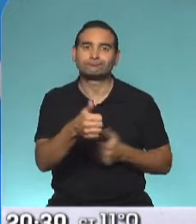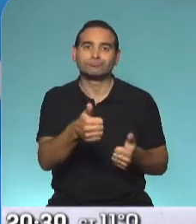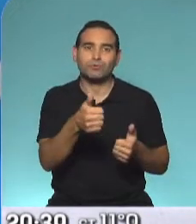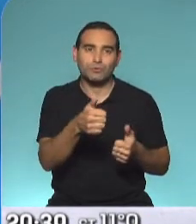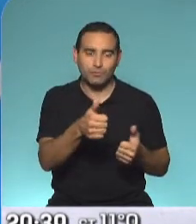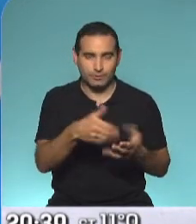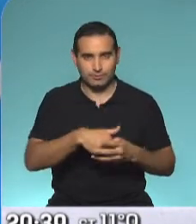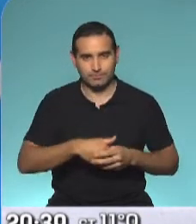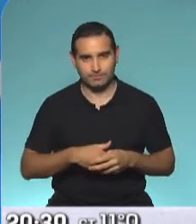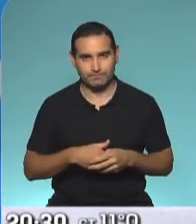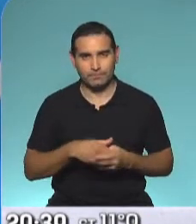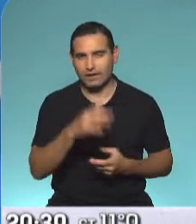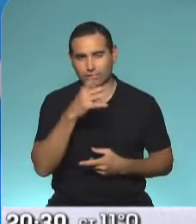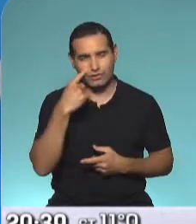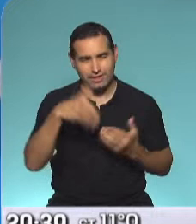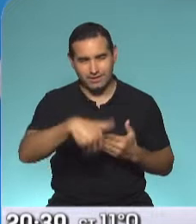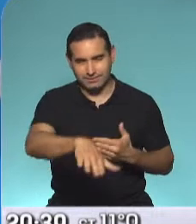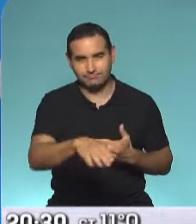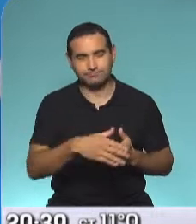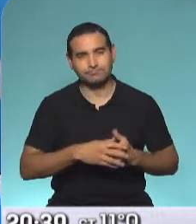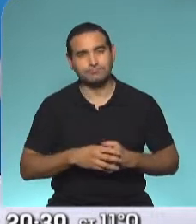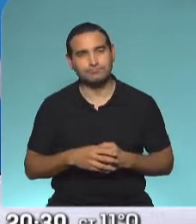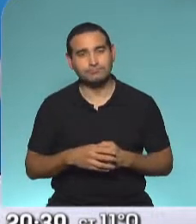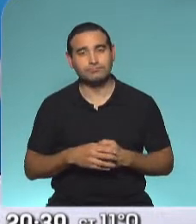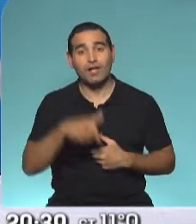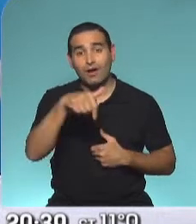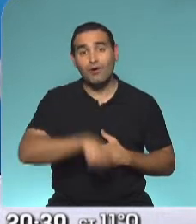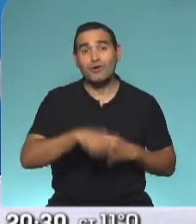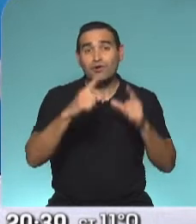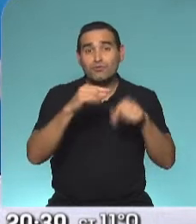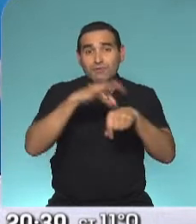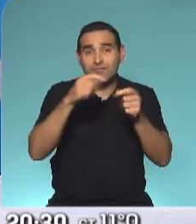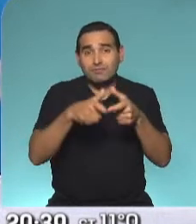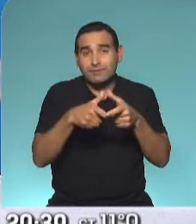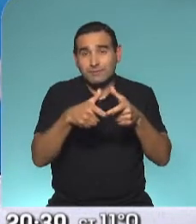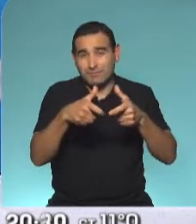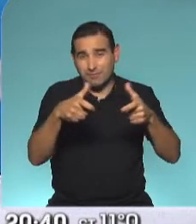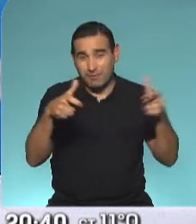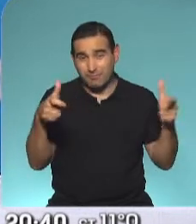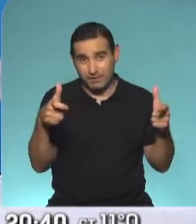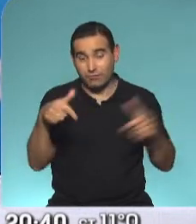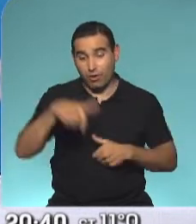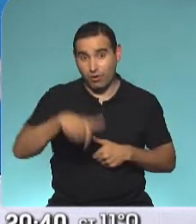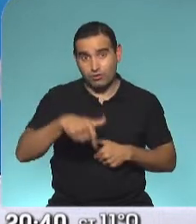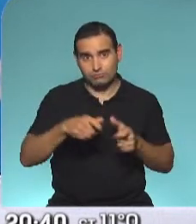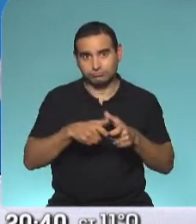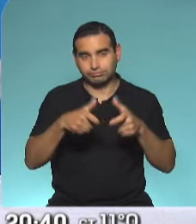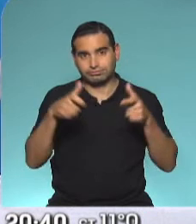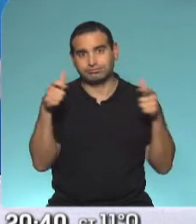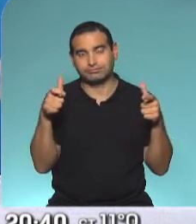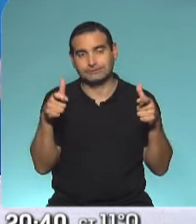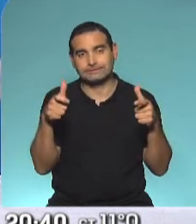los próximos 14 días está este aumento del número de los casos que estamos viendo en el día de hoy